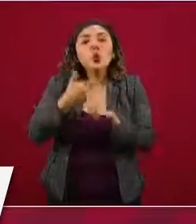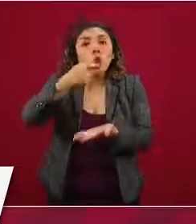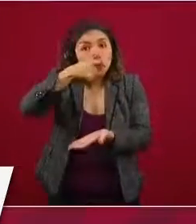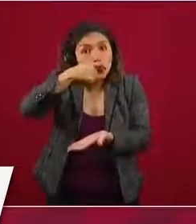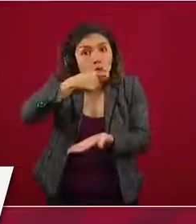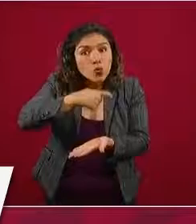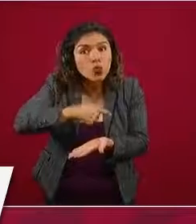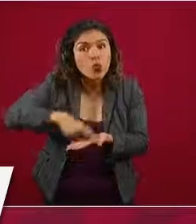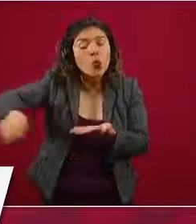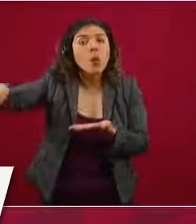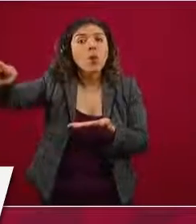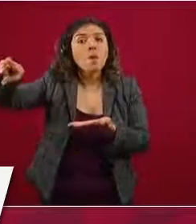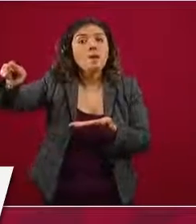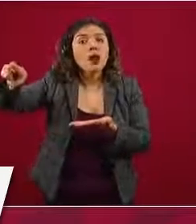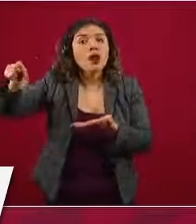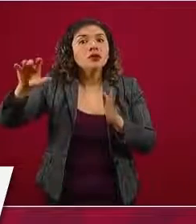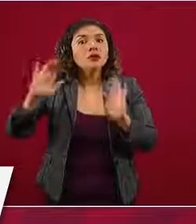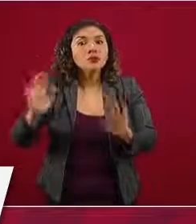compró